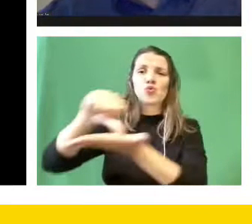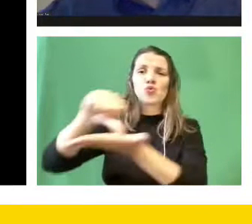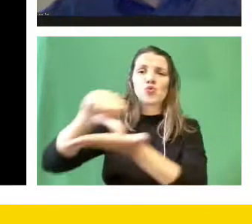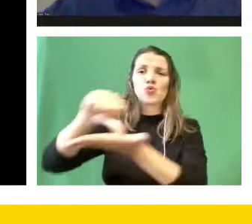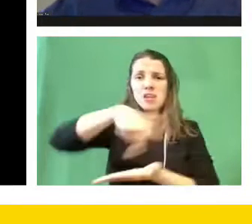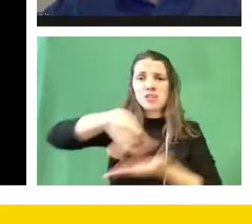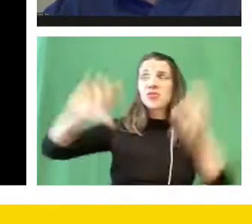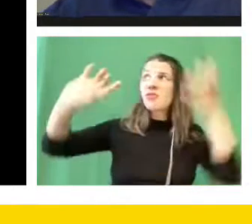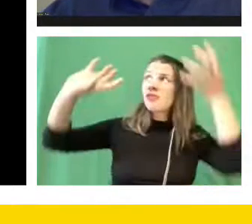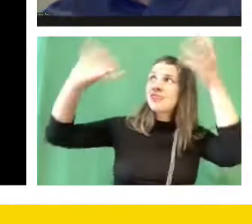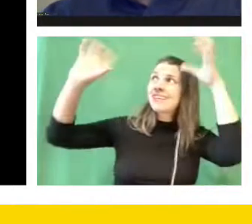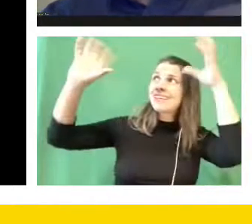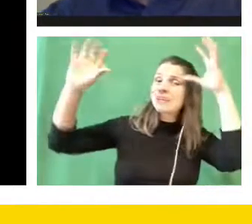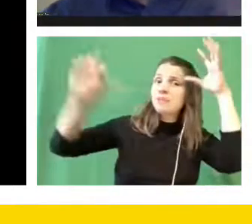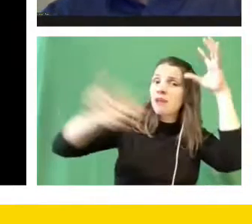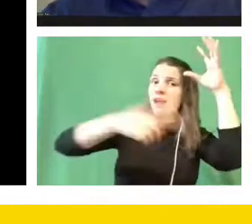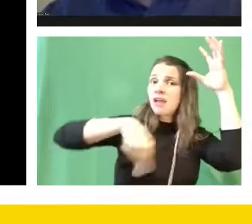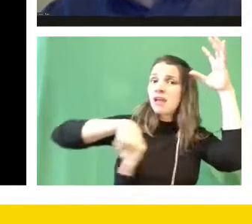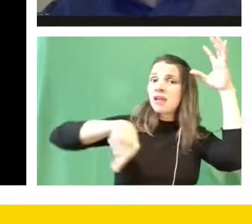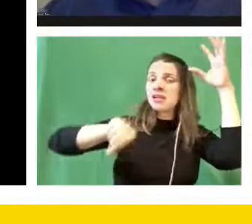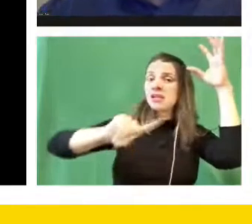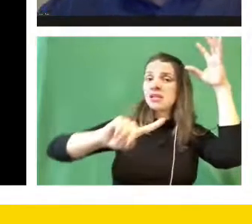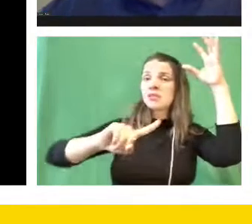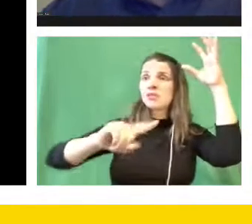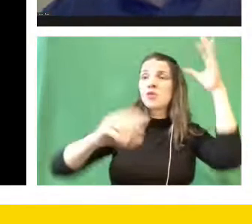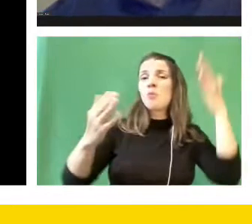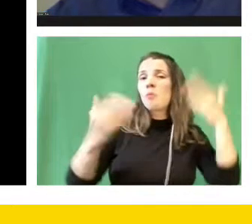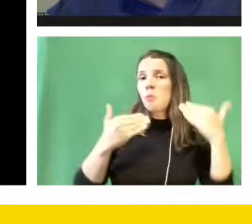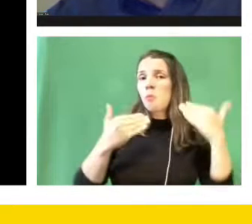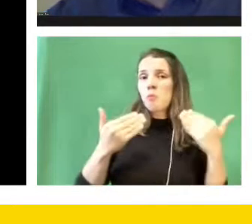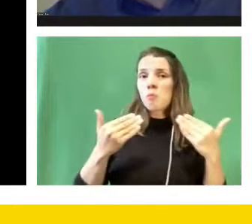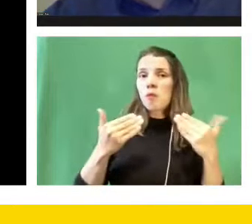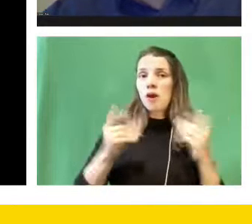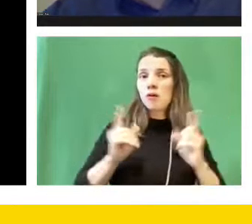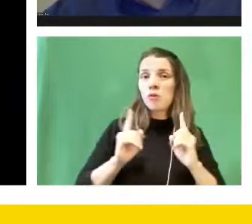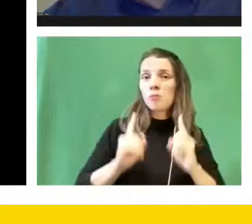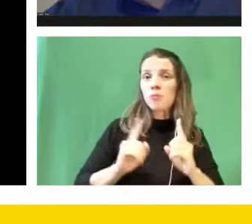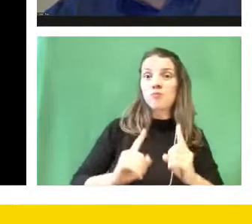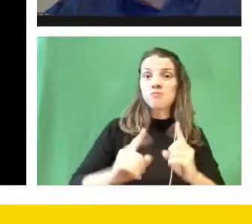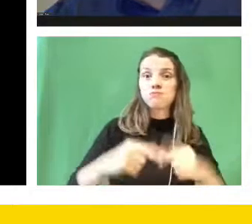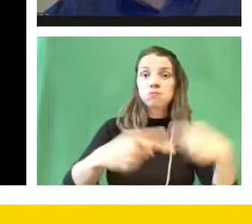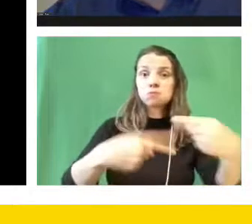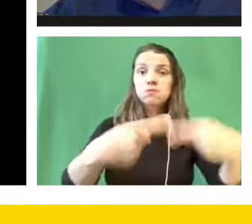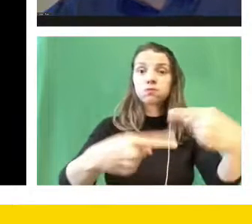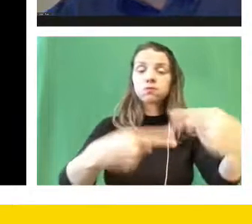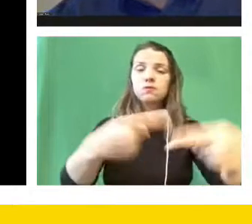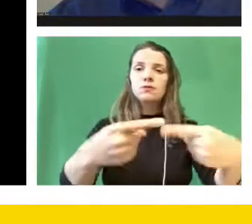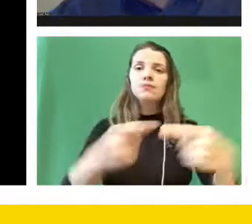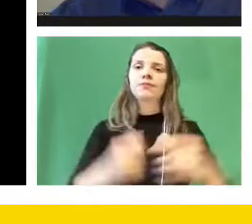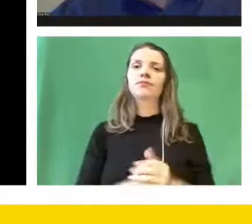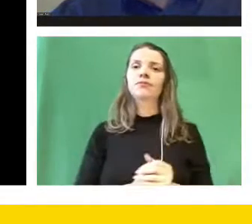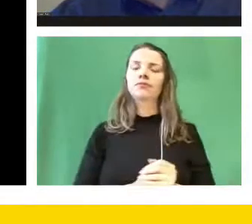favor. Eso hasta que aparece la ley Sernapred. La ley Sernapred también se